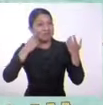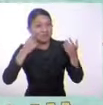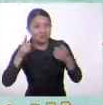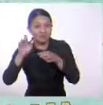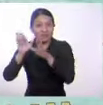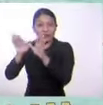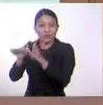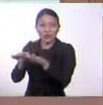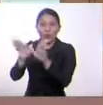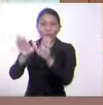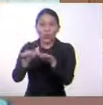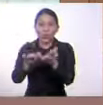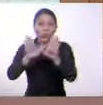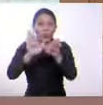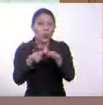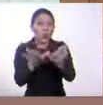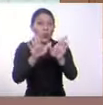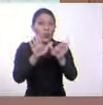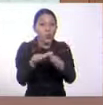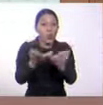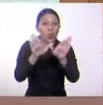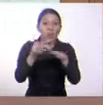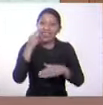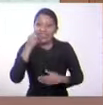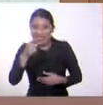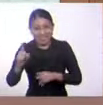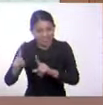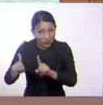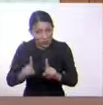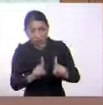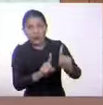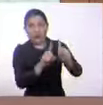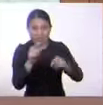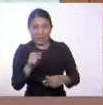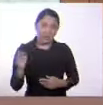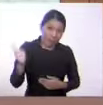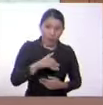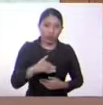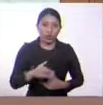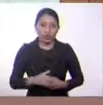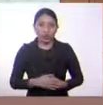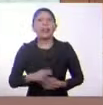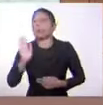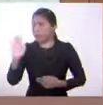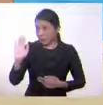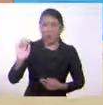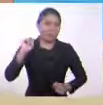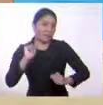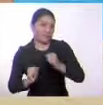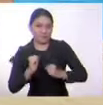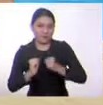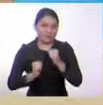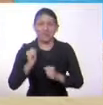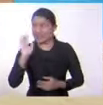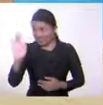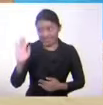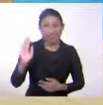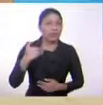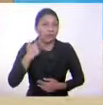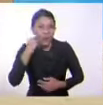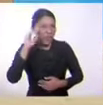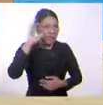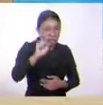¡Cande, vení! ¡Quiere que la sigamos! Ahora regreso, abuelo. Voy a atrapar